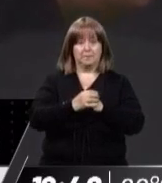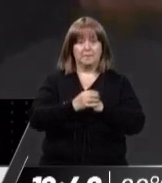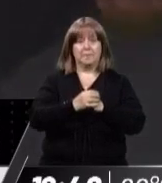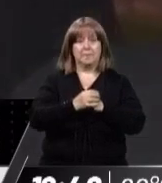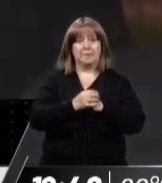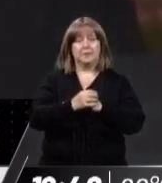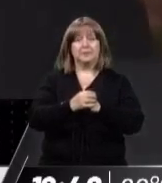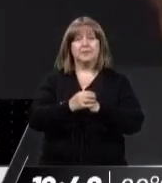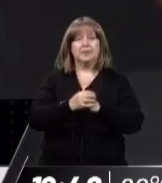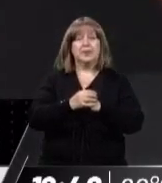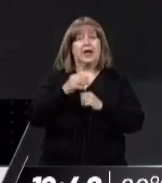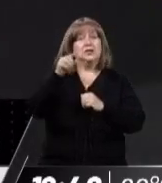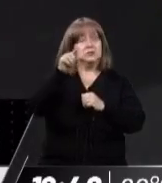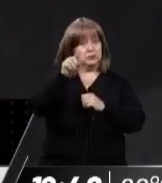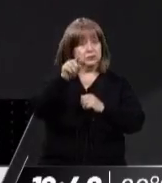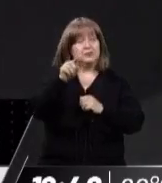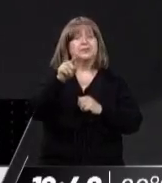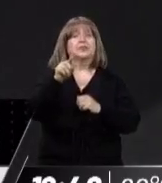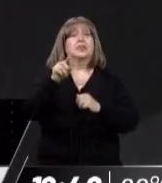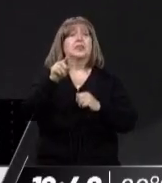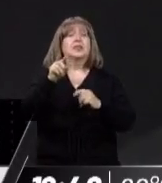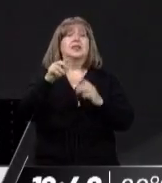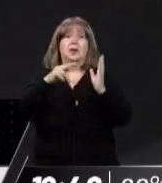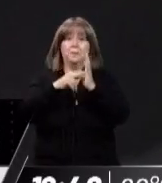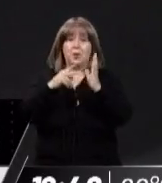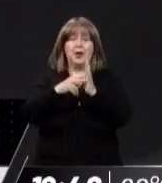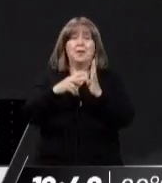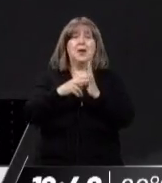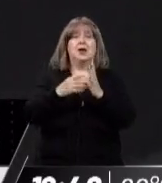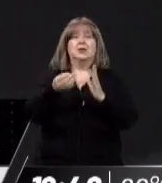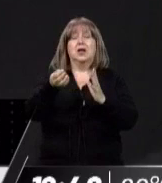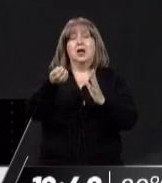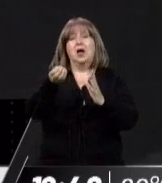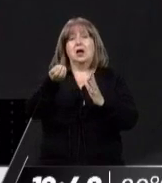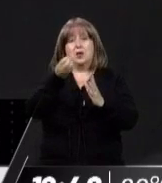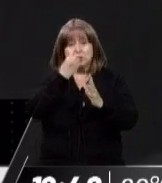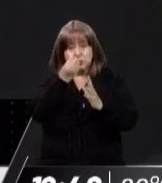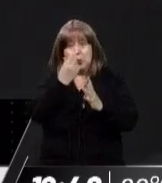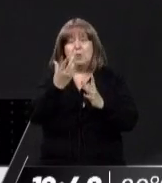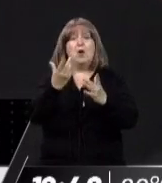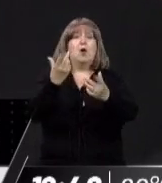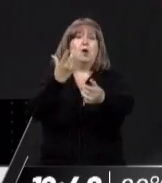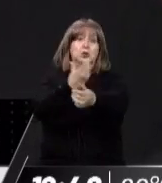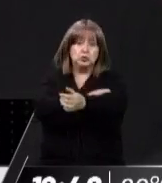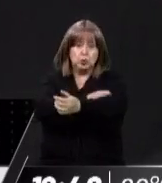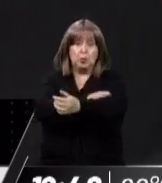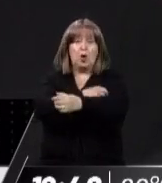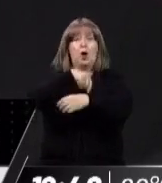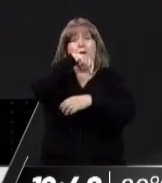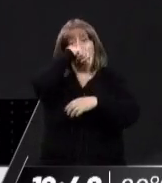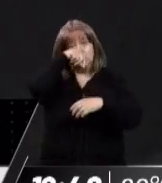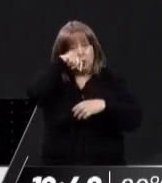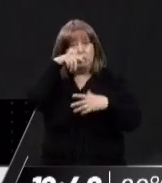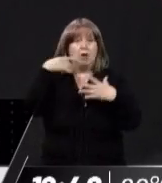Que aquel que sienta que está teniendo problemas con su consumo, que el consumo le está trayendo problemas en su vida,